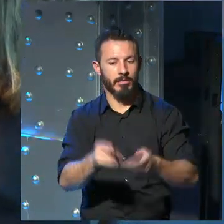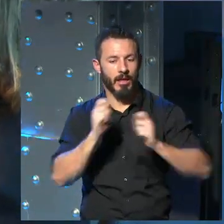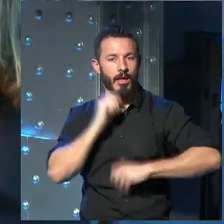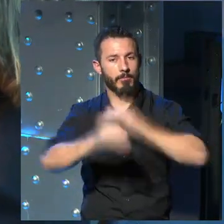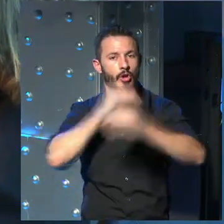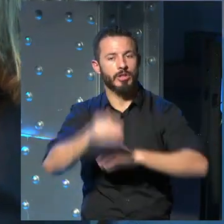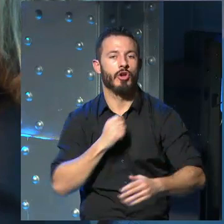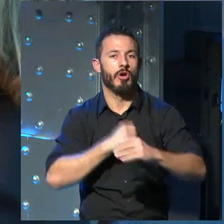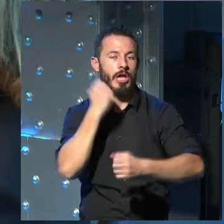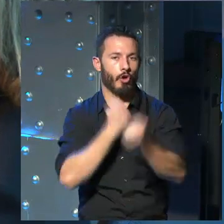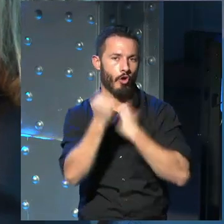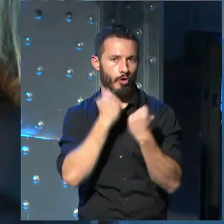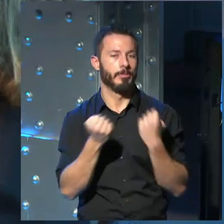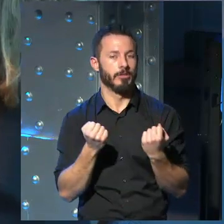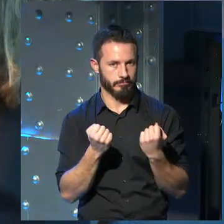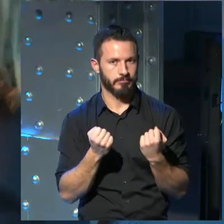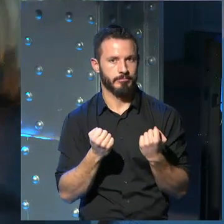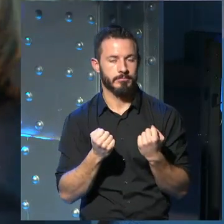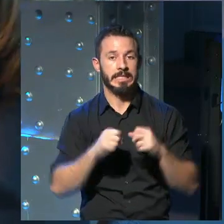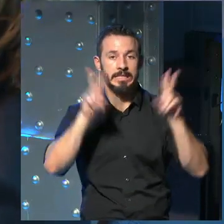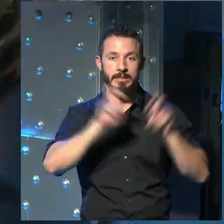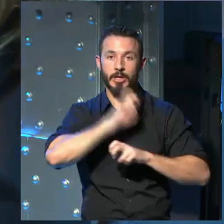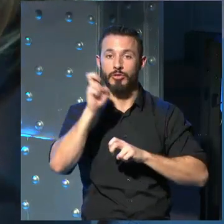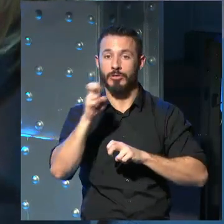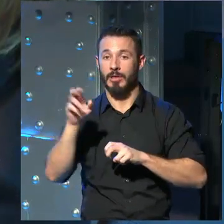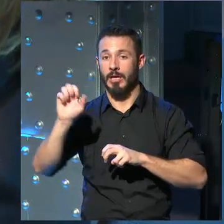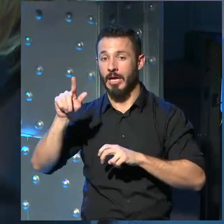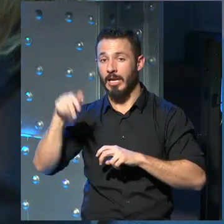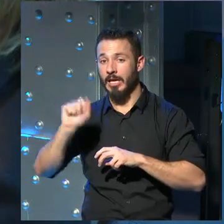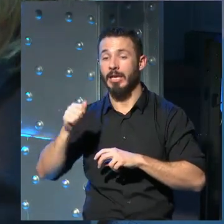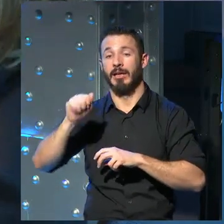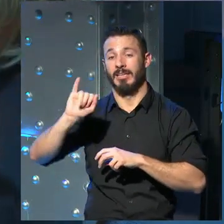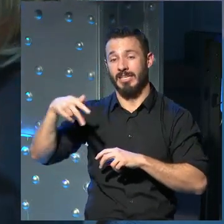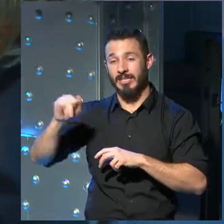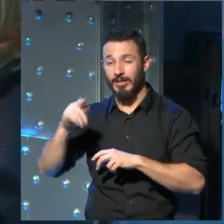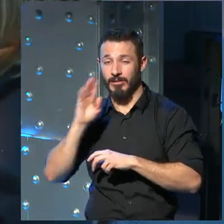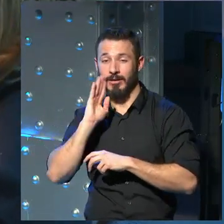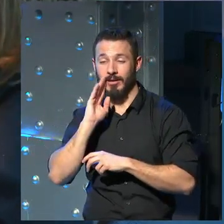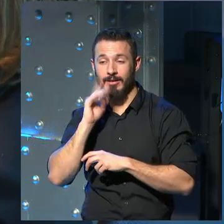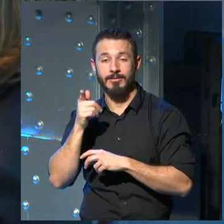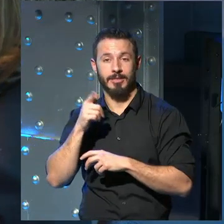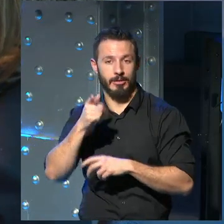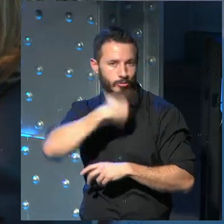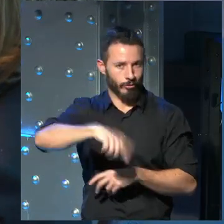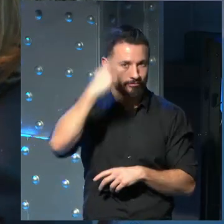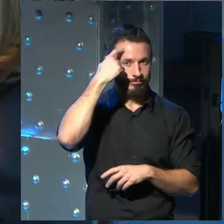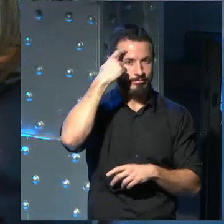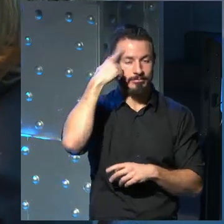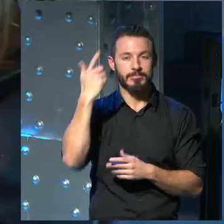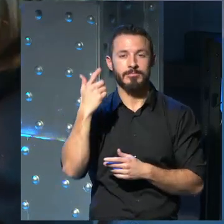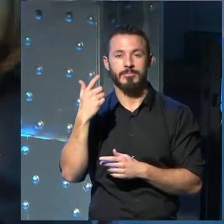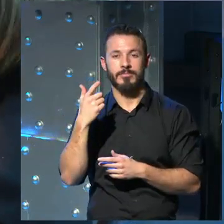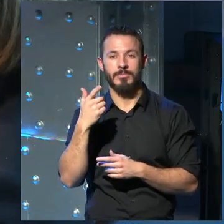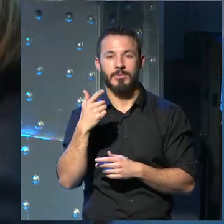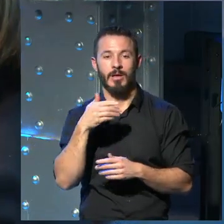económico. Otro tema que ha mencionado Elena, y yo creo que también Íñigo, y que tenemos todos en la cabeza es cuáles van a ser